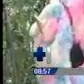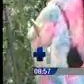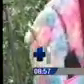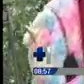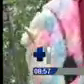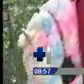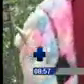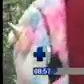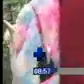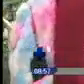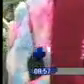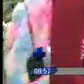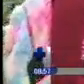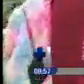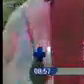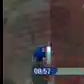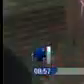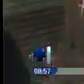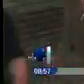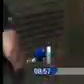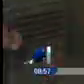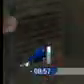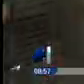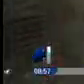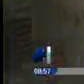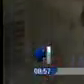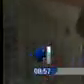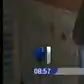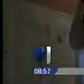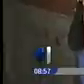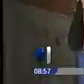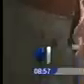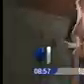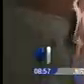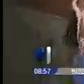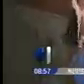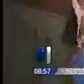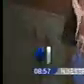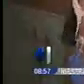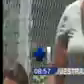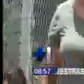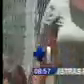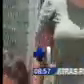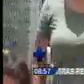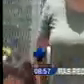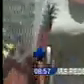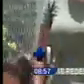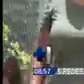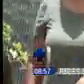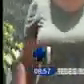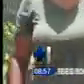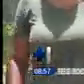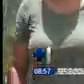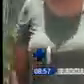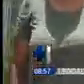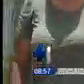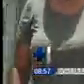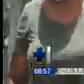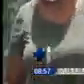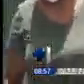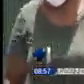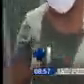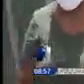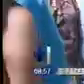La ministra de Vivienda, Michelle Sol, junto con un equipo técnico, verificó el traslado de más personas desde la